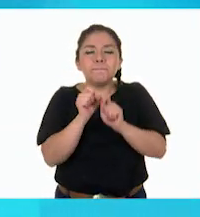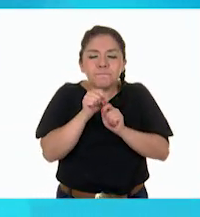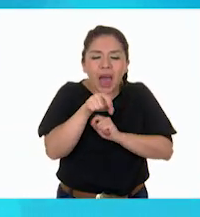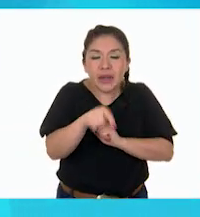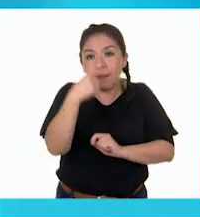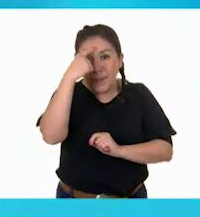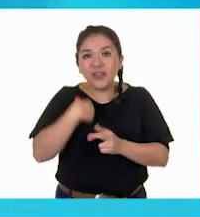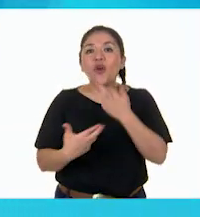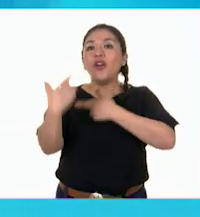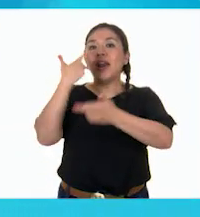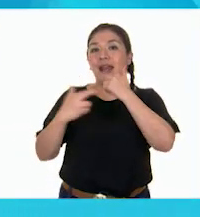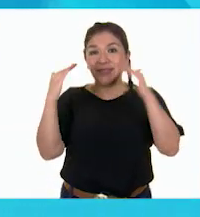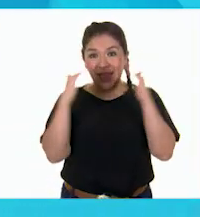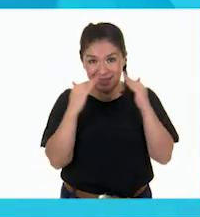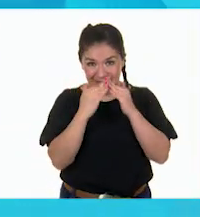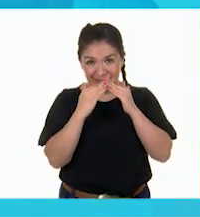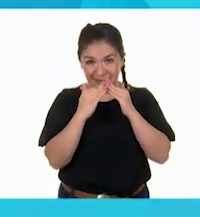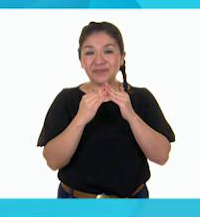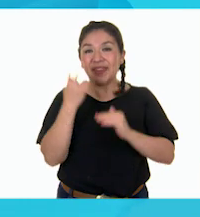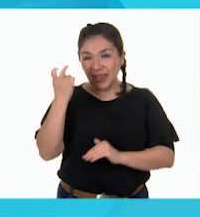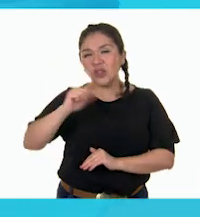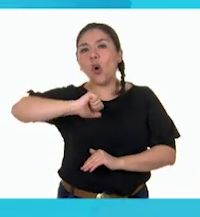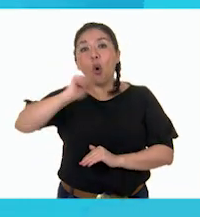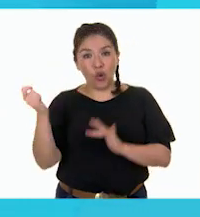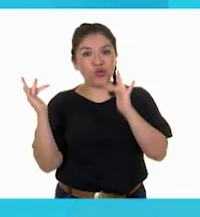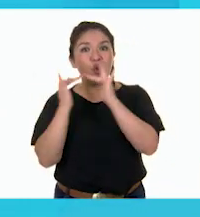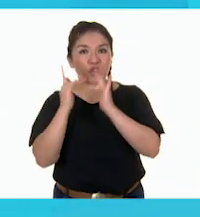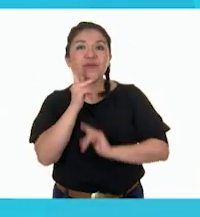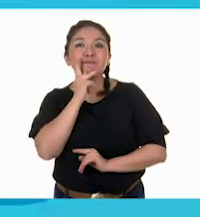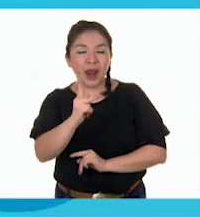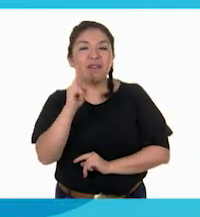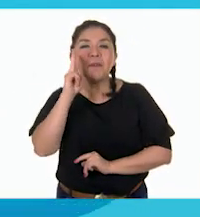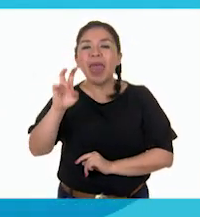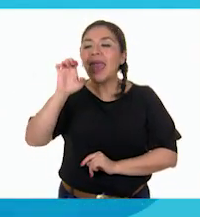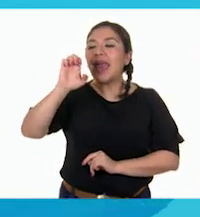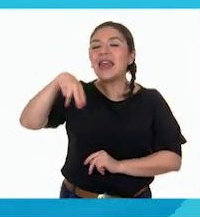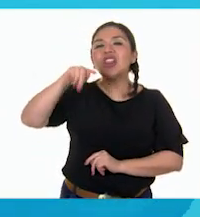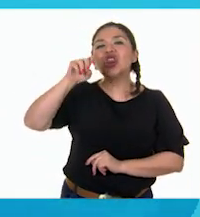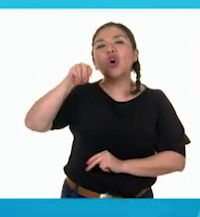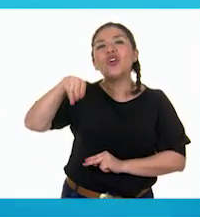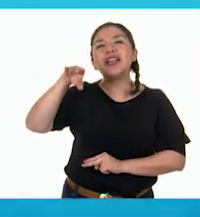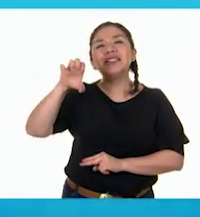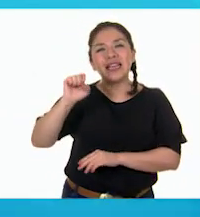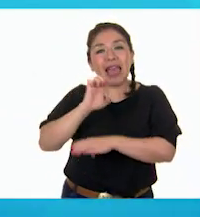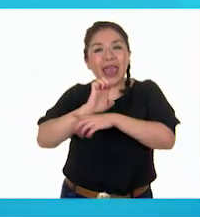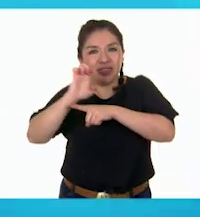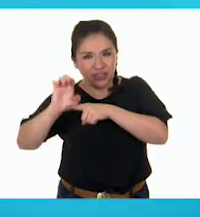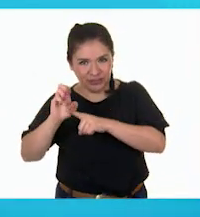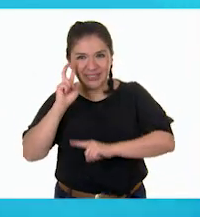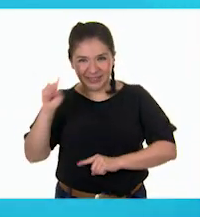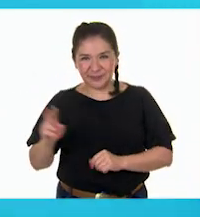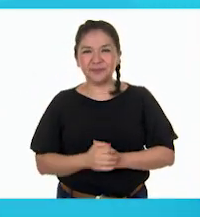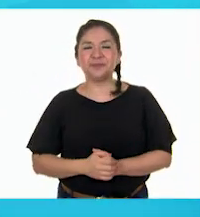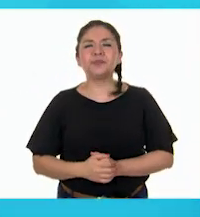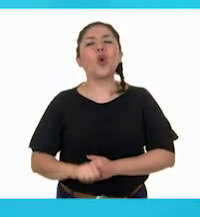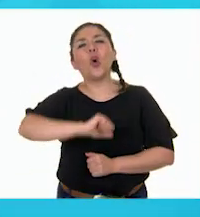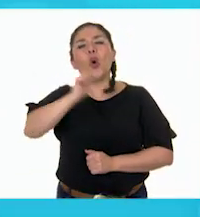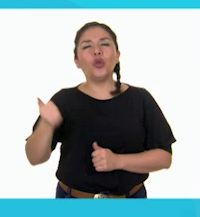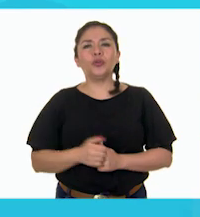camino de la casa. Muy bien, ahí hay otro conector. ¿Cuál es? Entonces. Perfecto. Siguiente. De